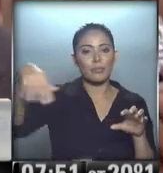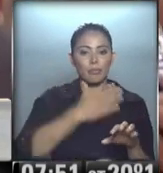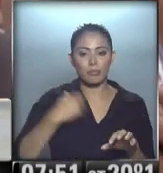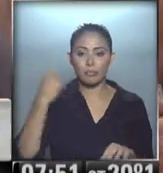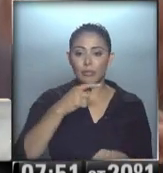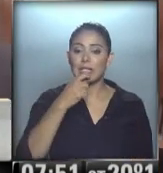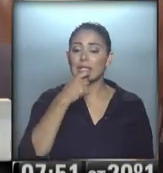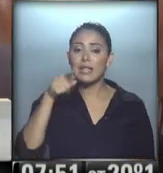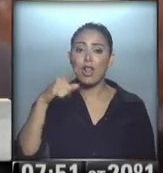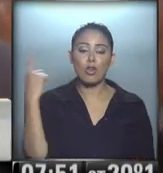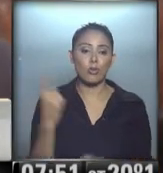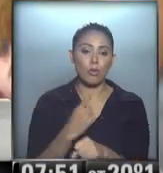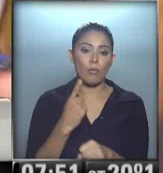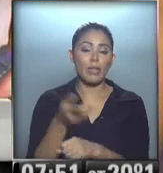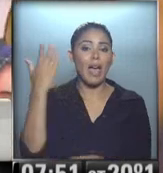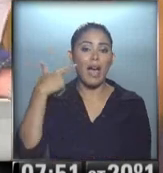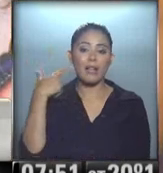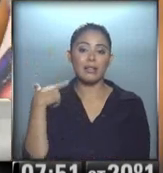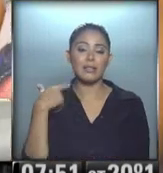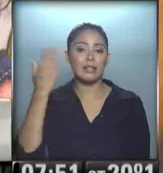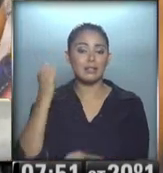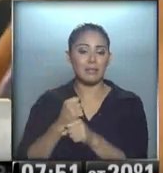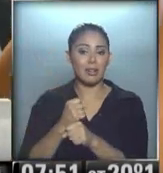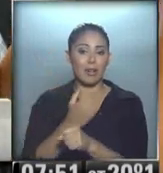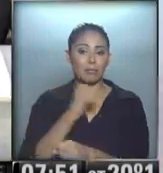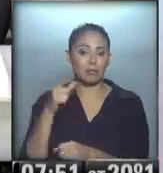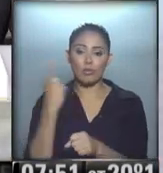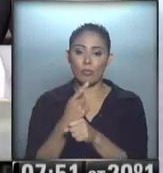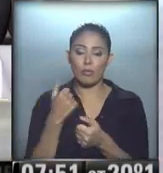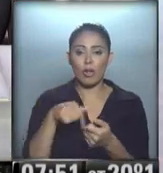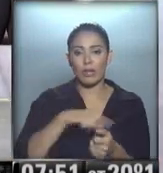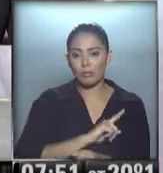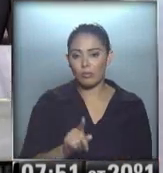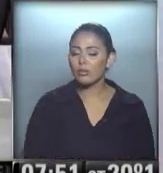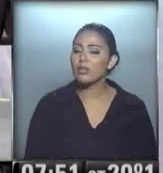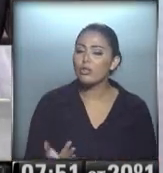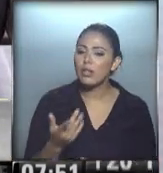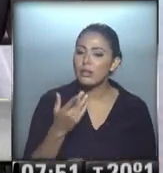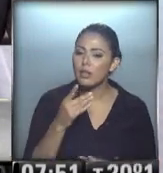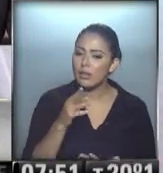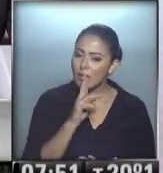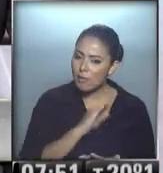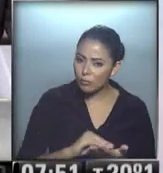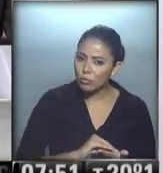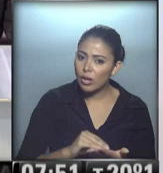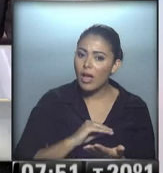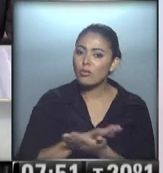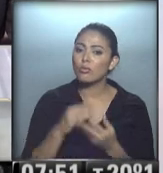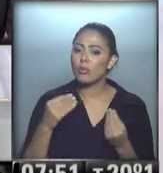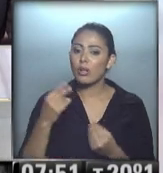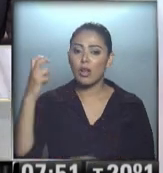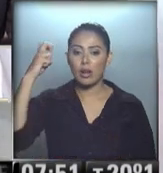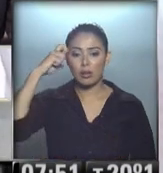no lo ha podido sostener en su función pública, ¿no? Entonces, diputada, a ver, la solución pasa porque la Unión Cívica